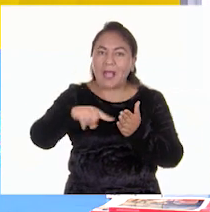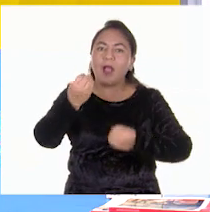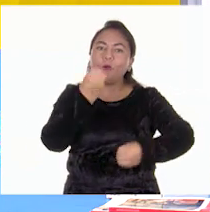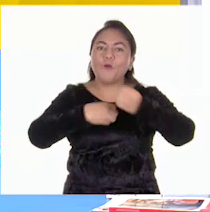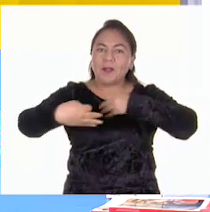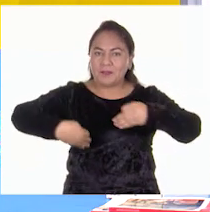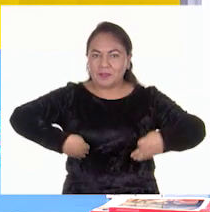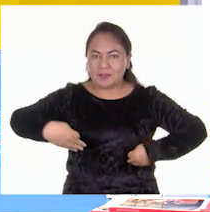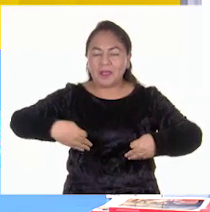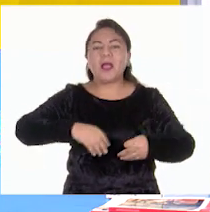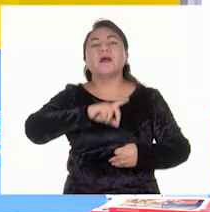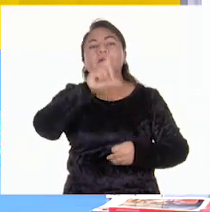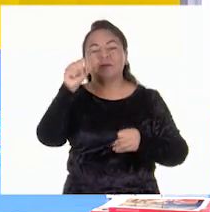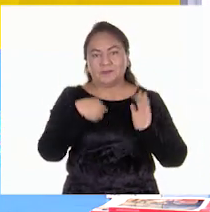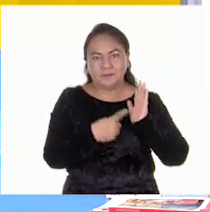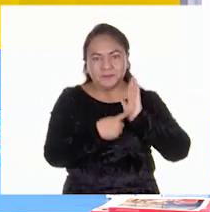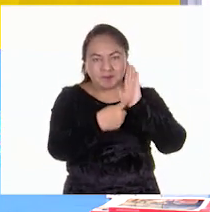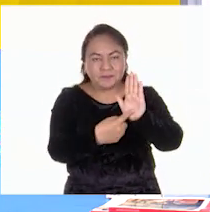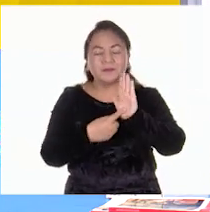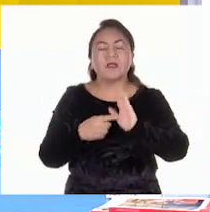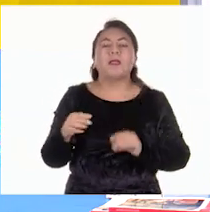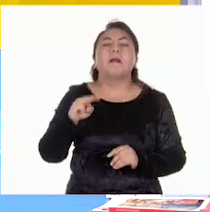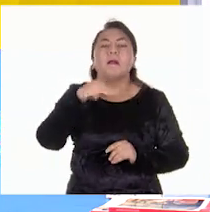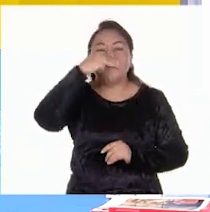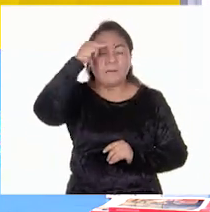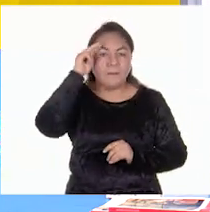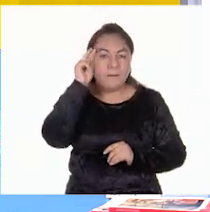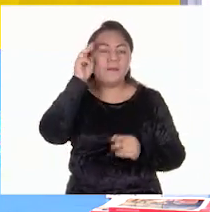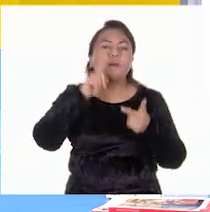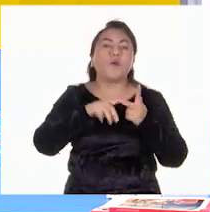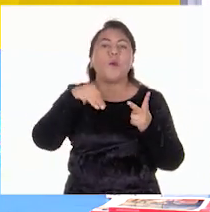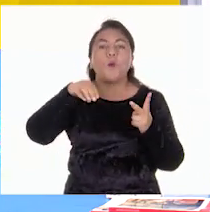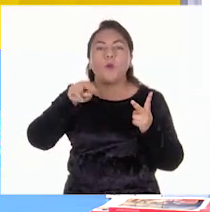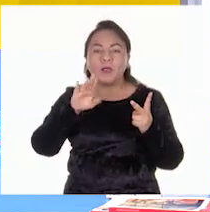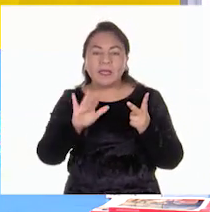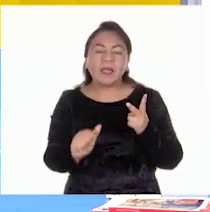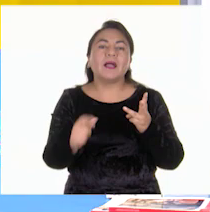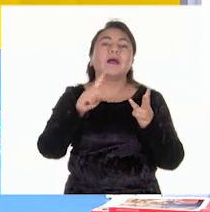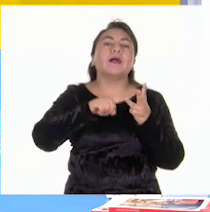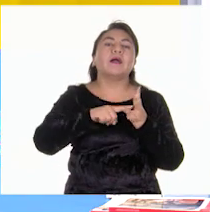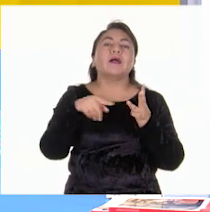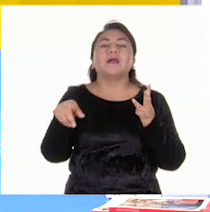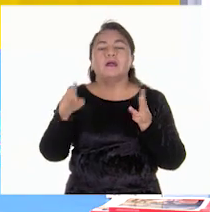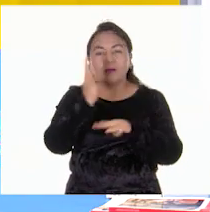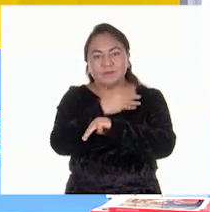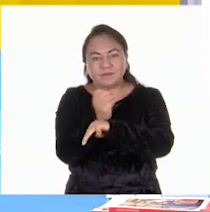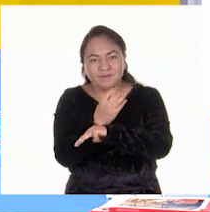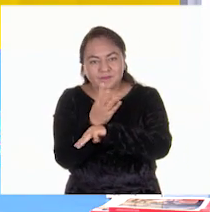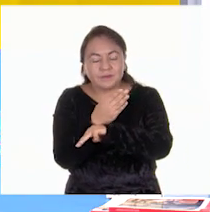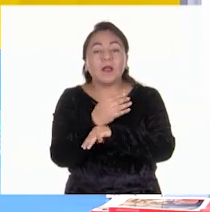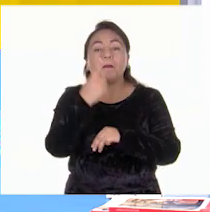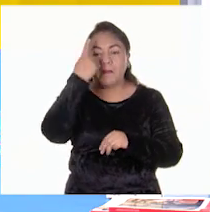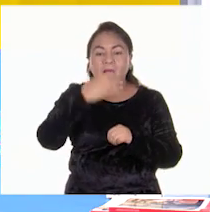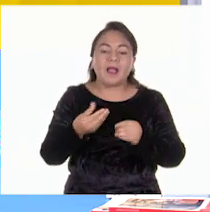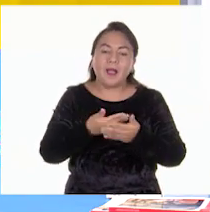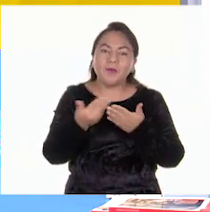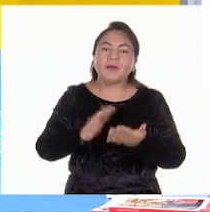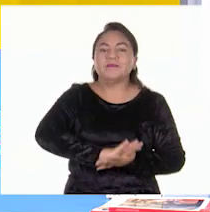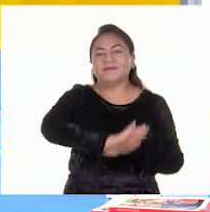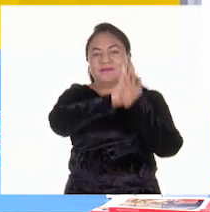lo mostrarán a continuación María, Mónica y Ton durante la lectura de la adaptación de Baby